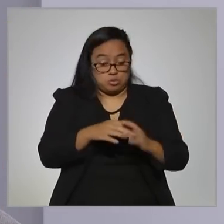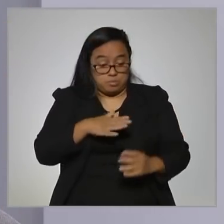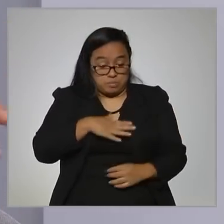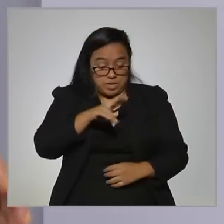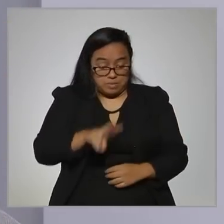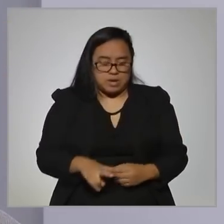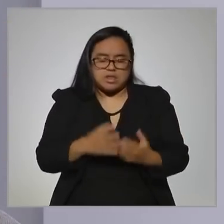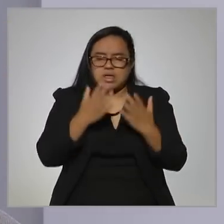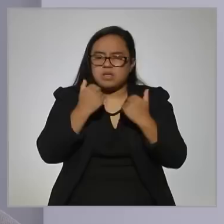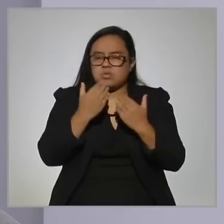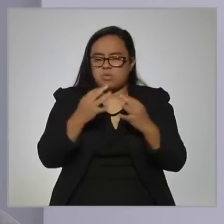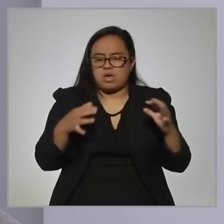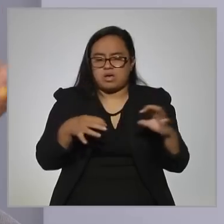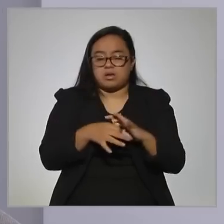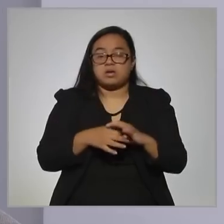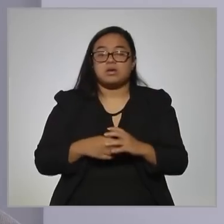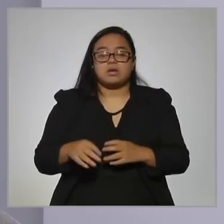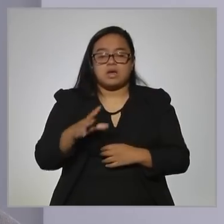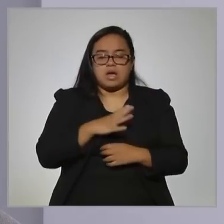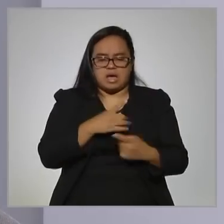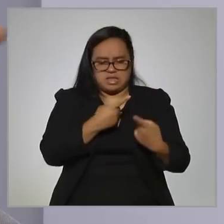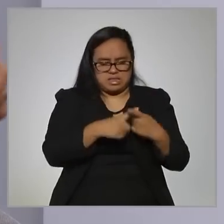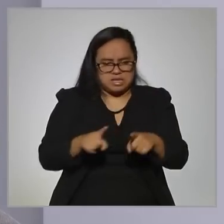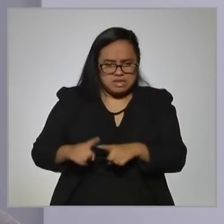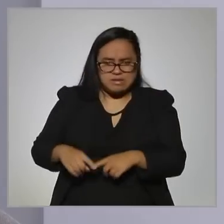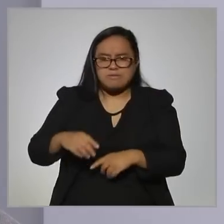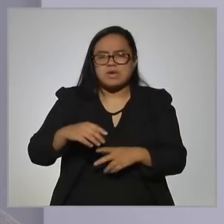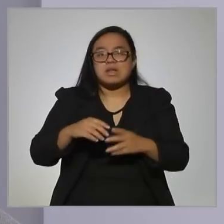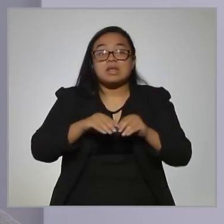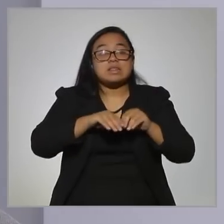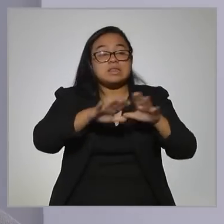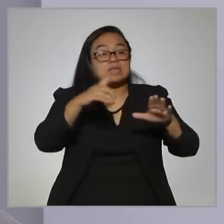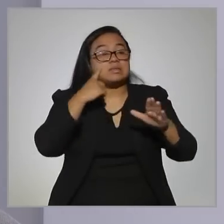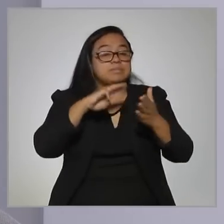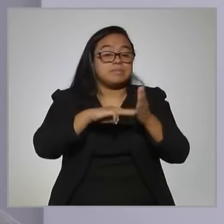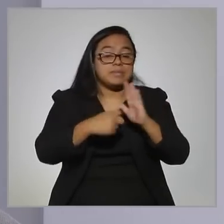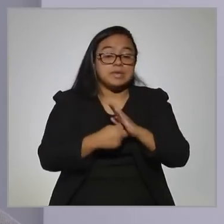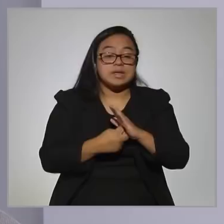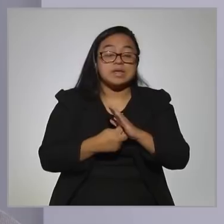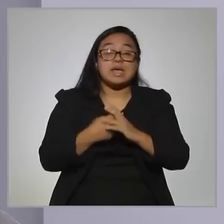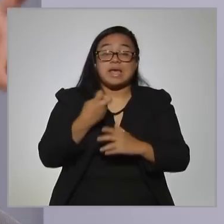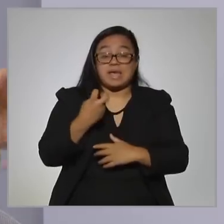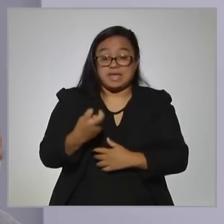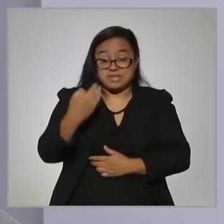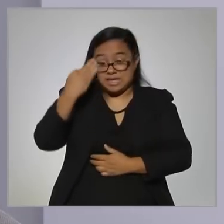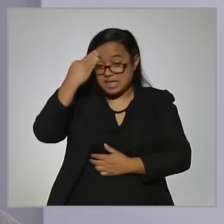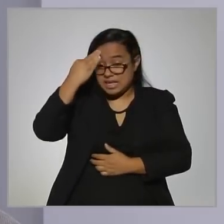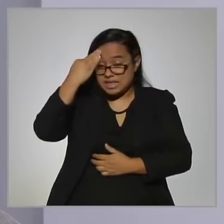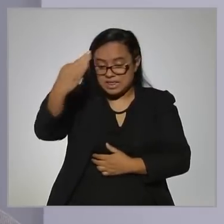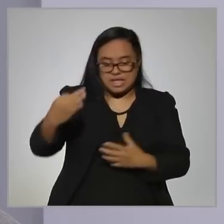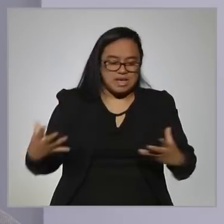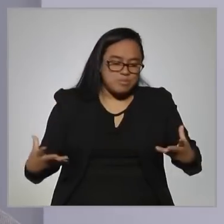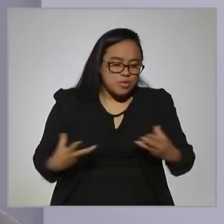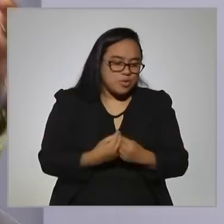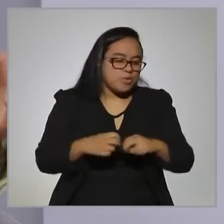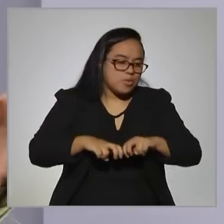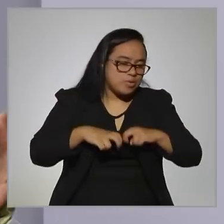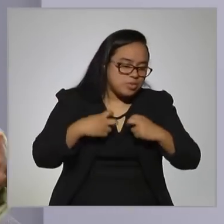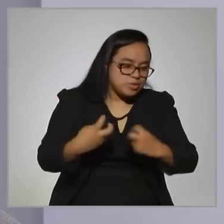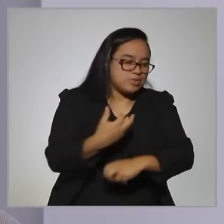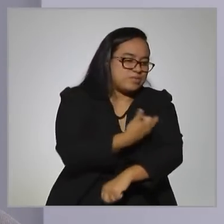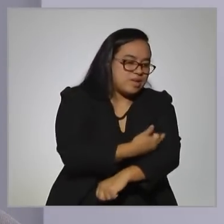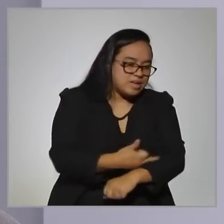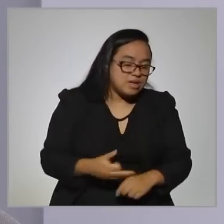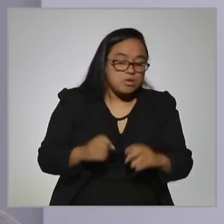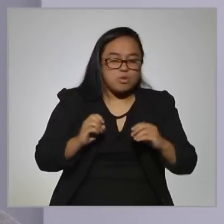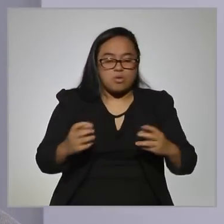inmediata. ¿Qué voy con esto? Hay un montón de mensajes publicitarios que nos dicen el momento para pasarla en familia, el momento para